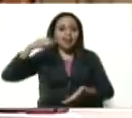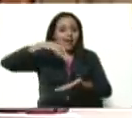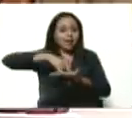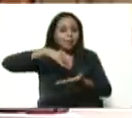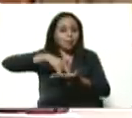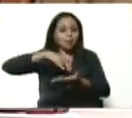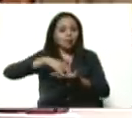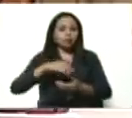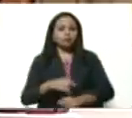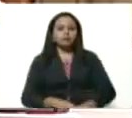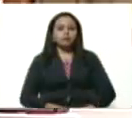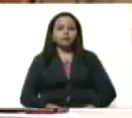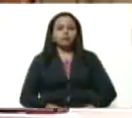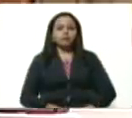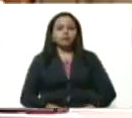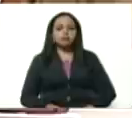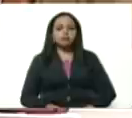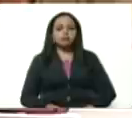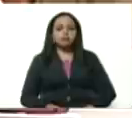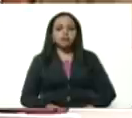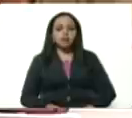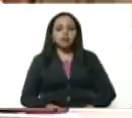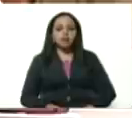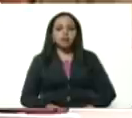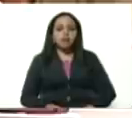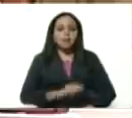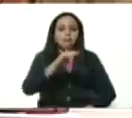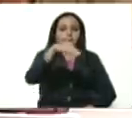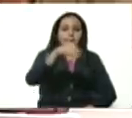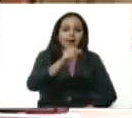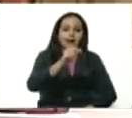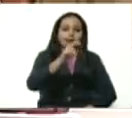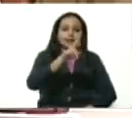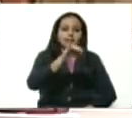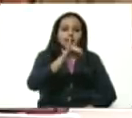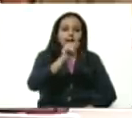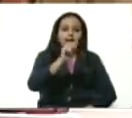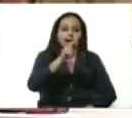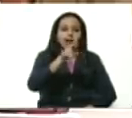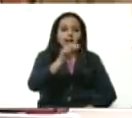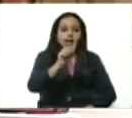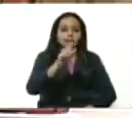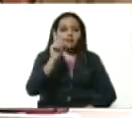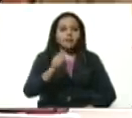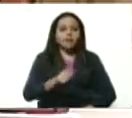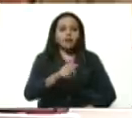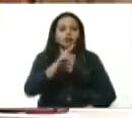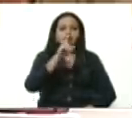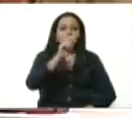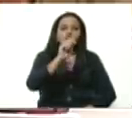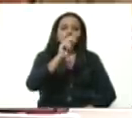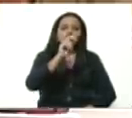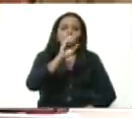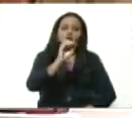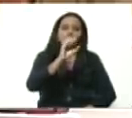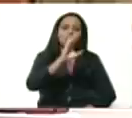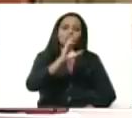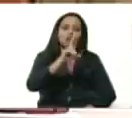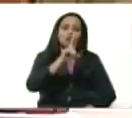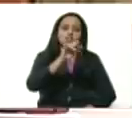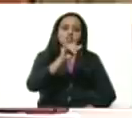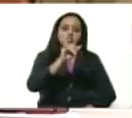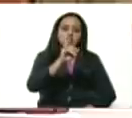donde mariara y tocuyito se permanecen en cuarentena y el resto de los